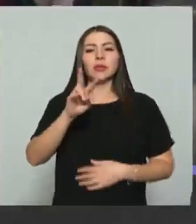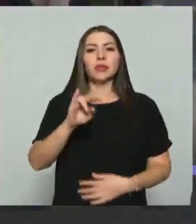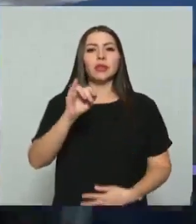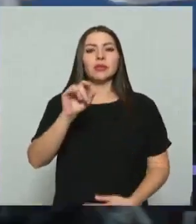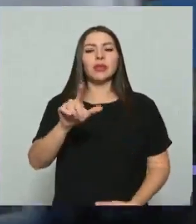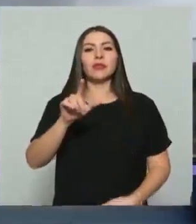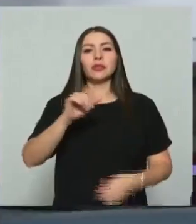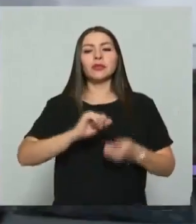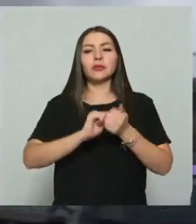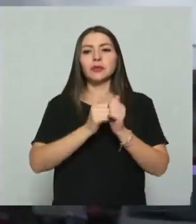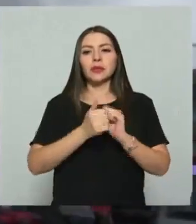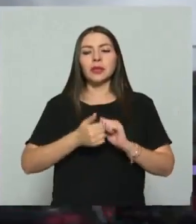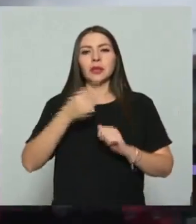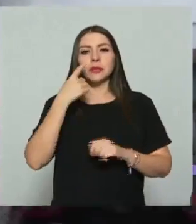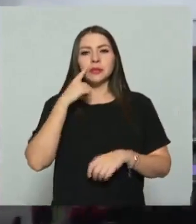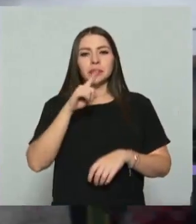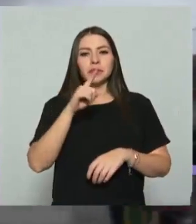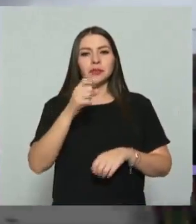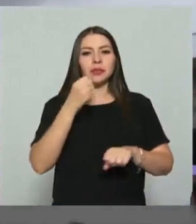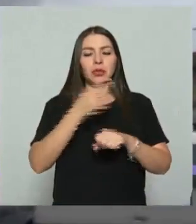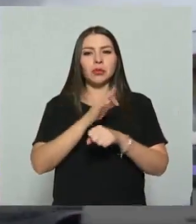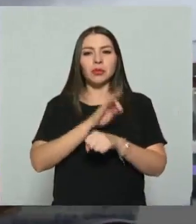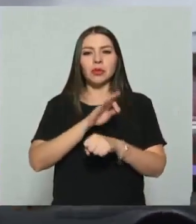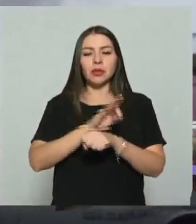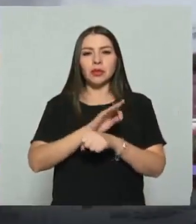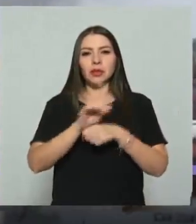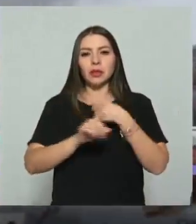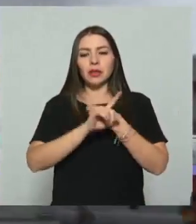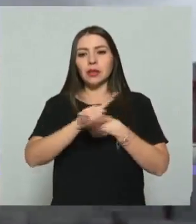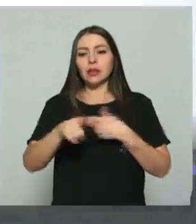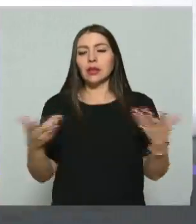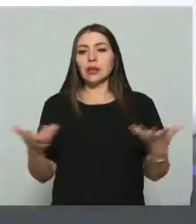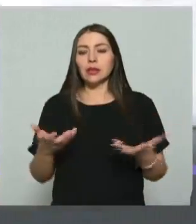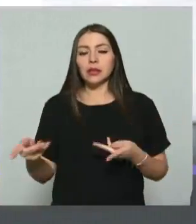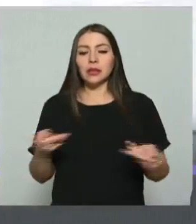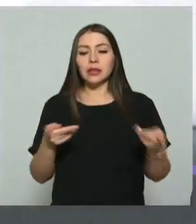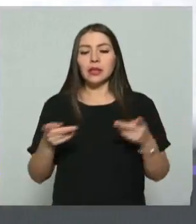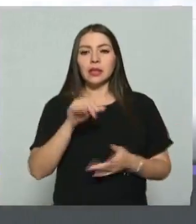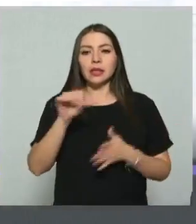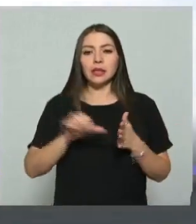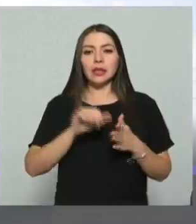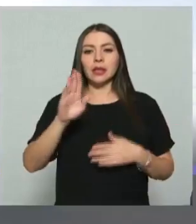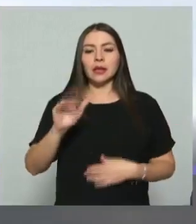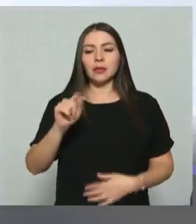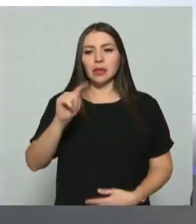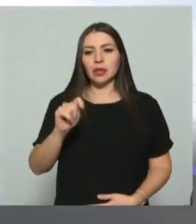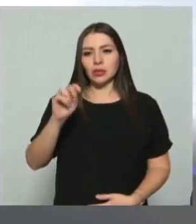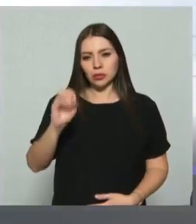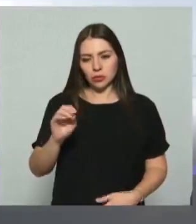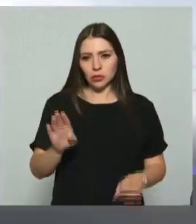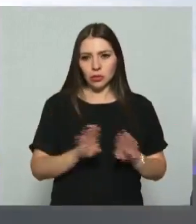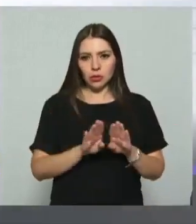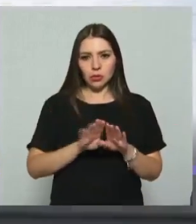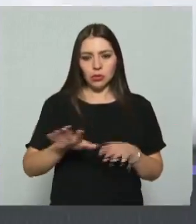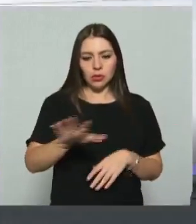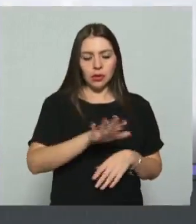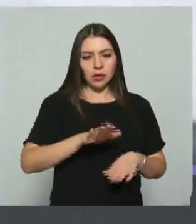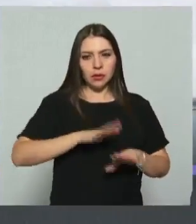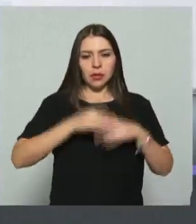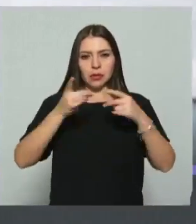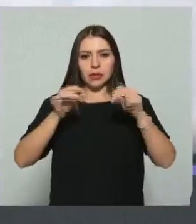de Protección y Riesgos, lo que hicimos es que la central de abasto fuera como un cuadrante más para la